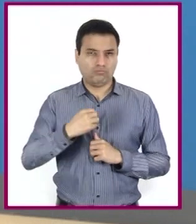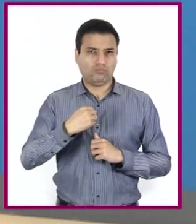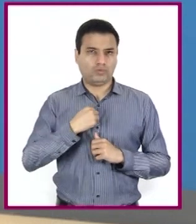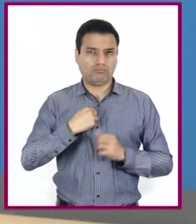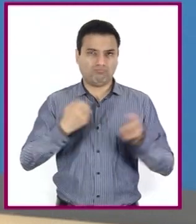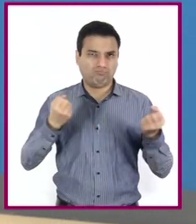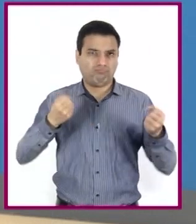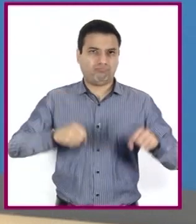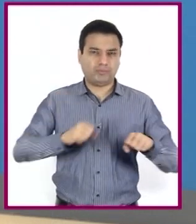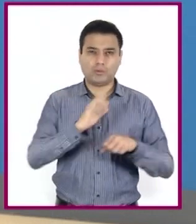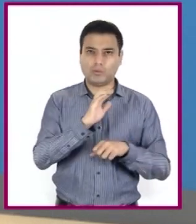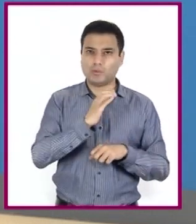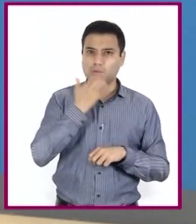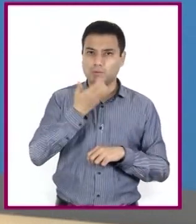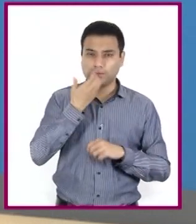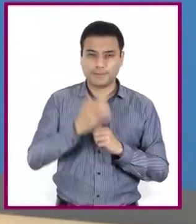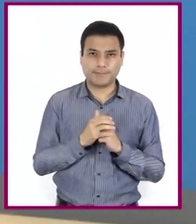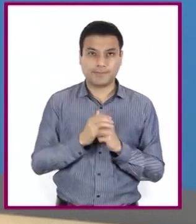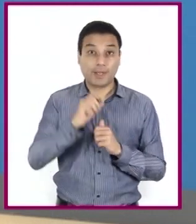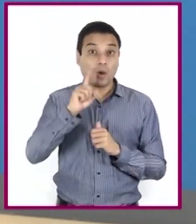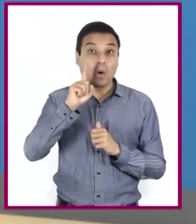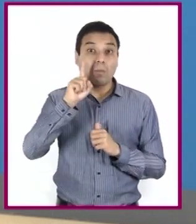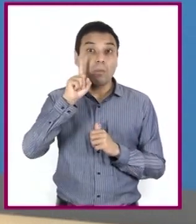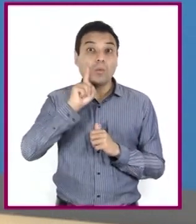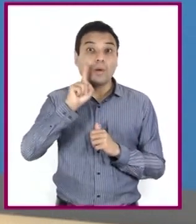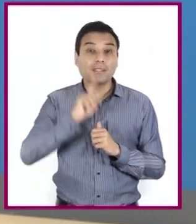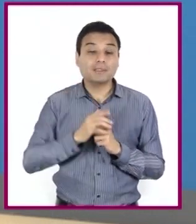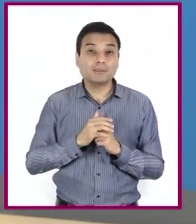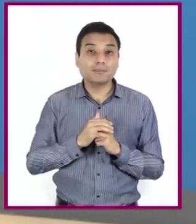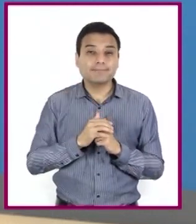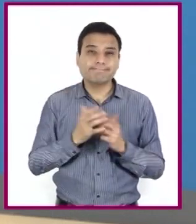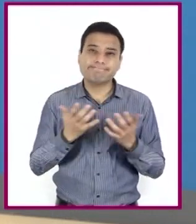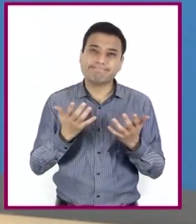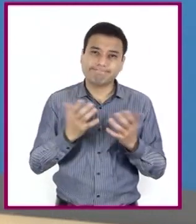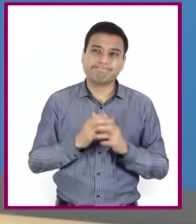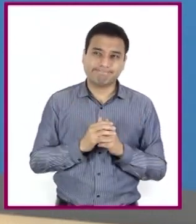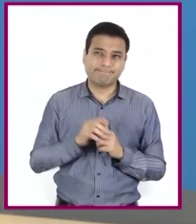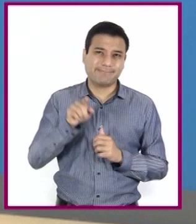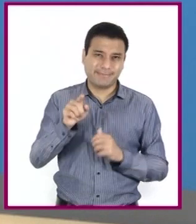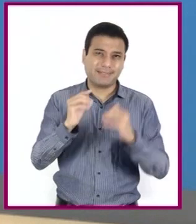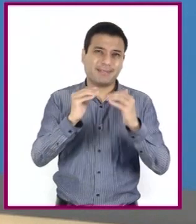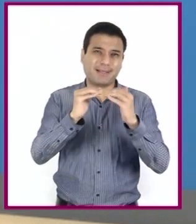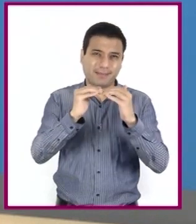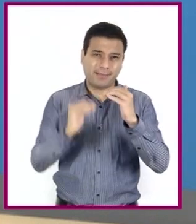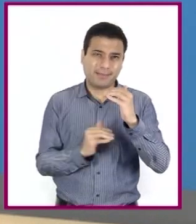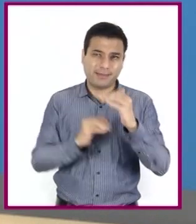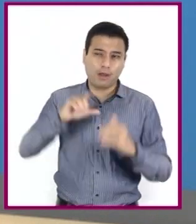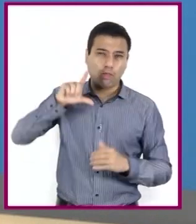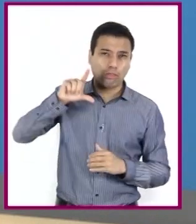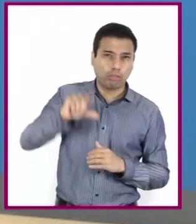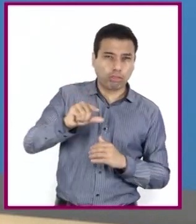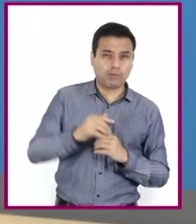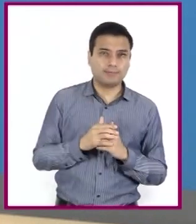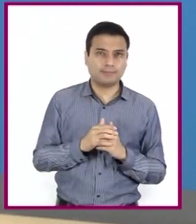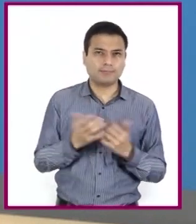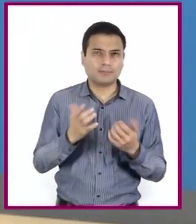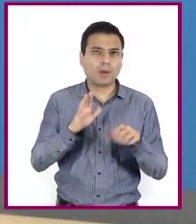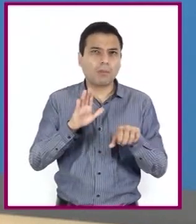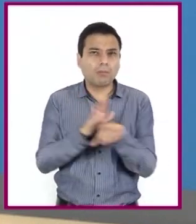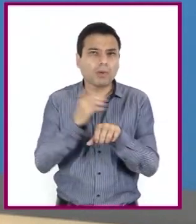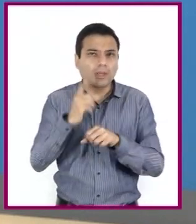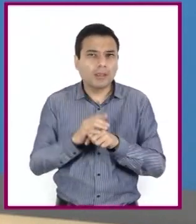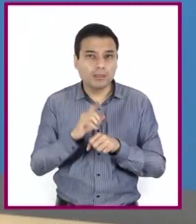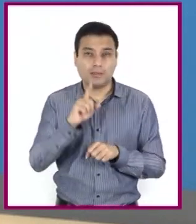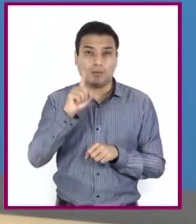dominante, mientras que las mujeres eran seres humanos de segunda clase, dado que no tenían derechos